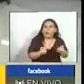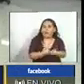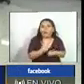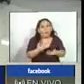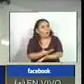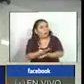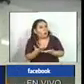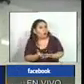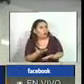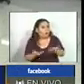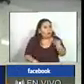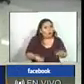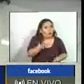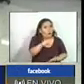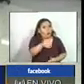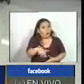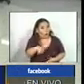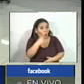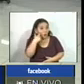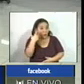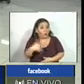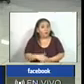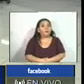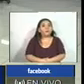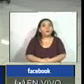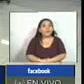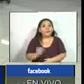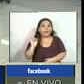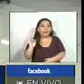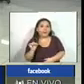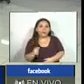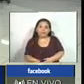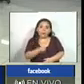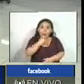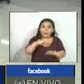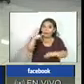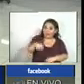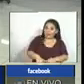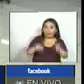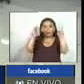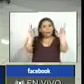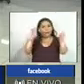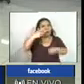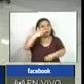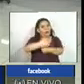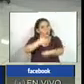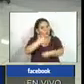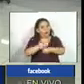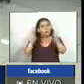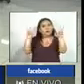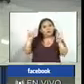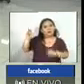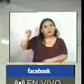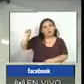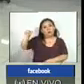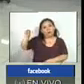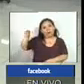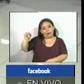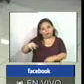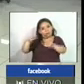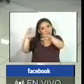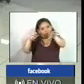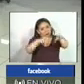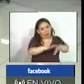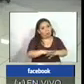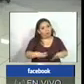que pueden estar en riesgo. Así que este es el seguimiento que se le está dando en Guatemala en relación a la tormenta nana. Con esta información regreso